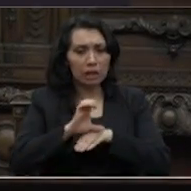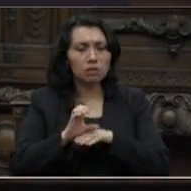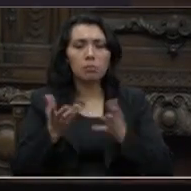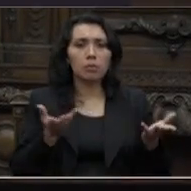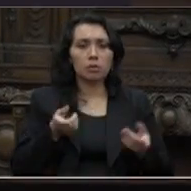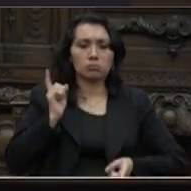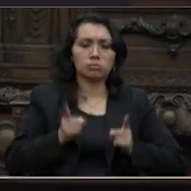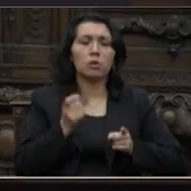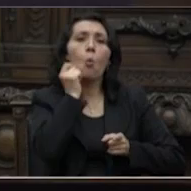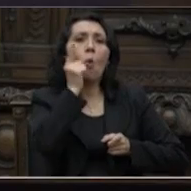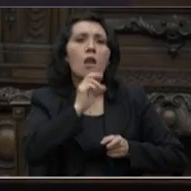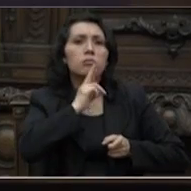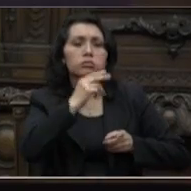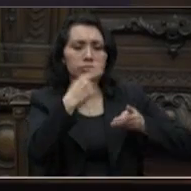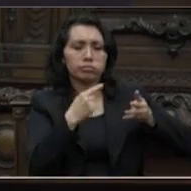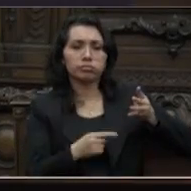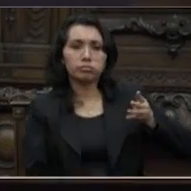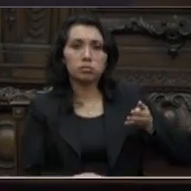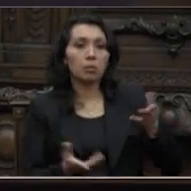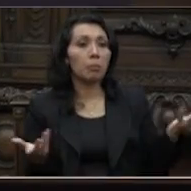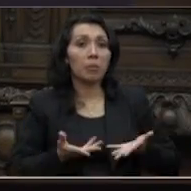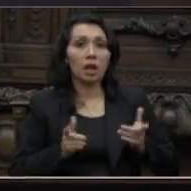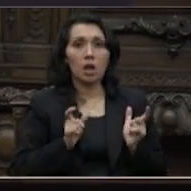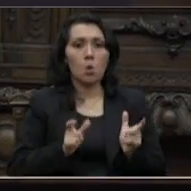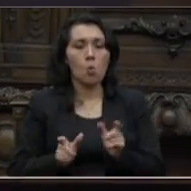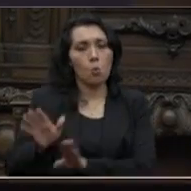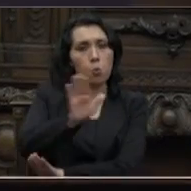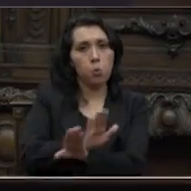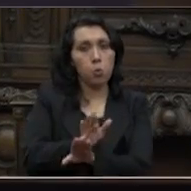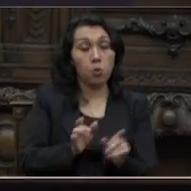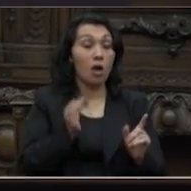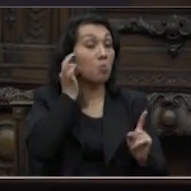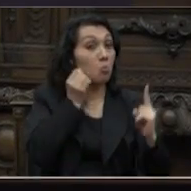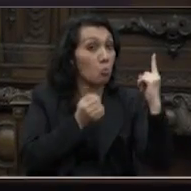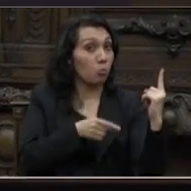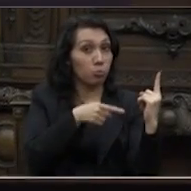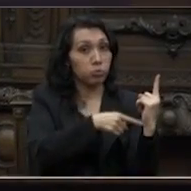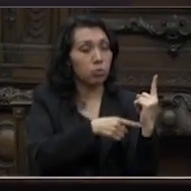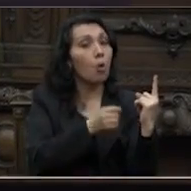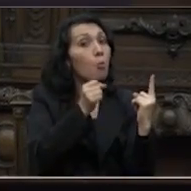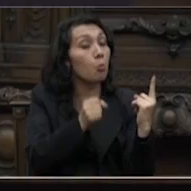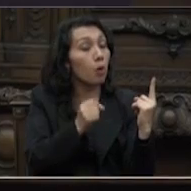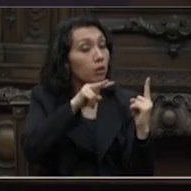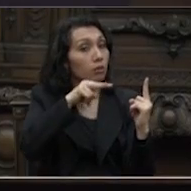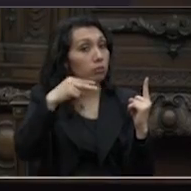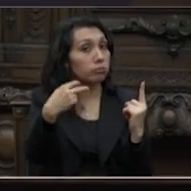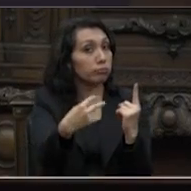medidas necesarias para proteger a esa mujer que puede tener una dimensión